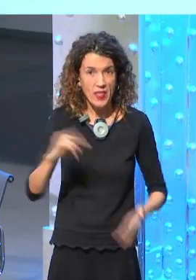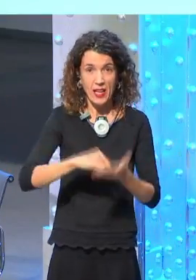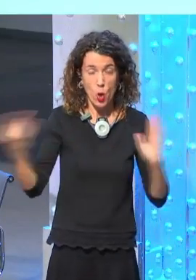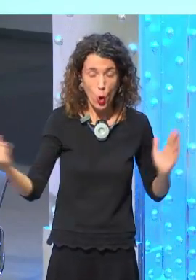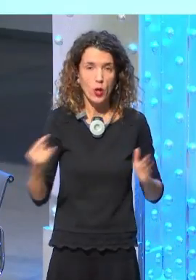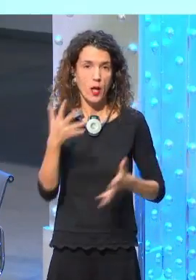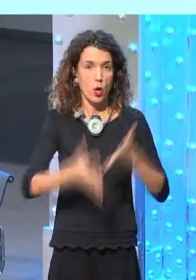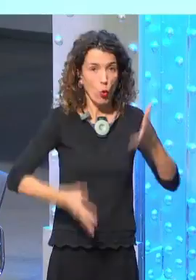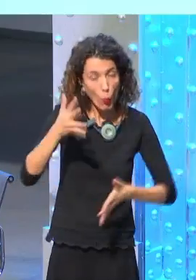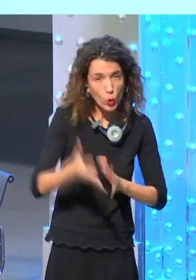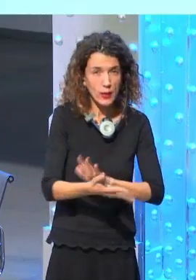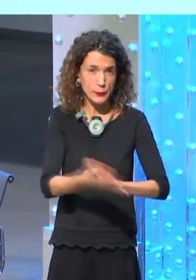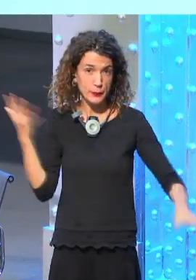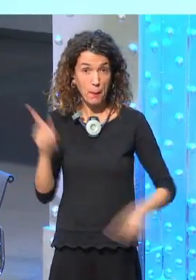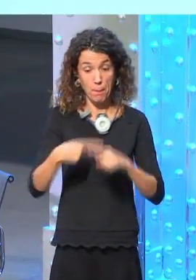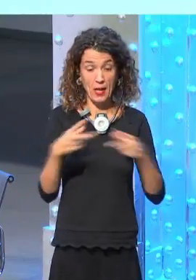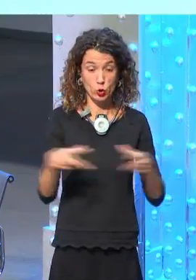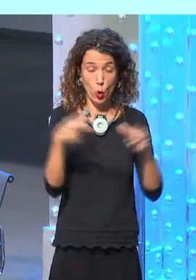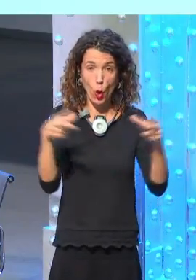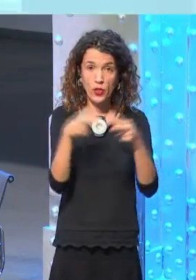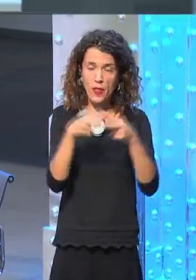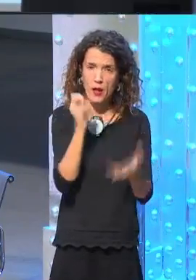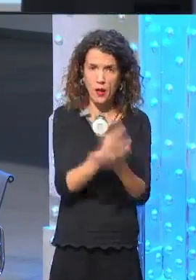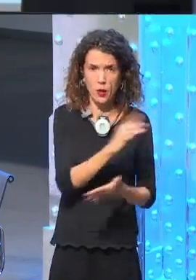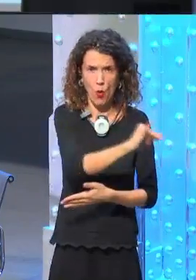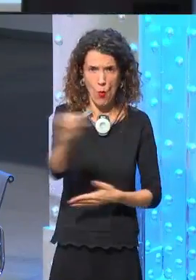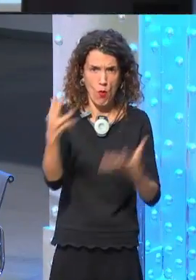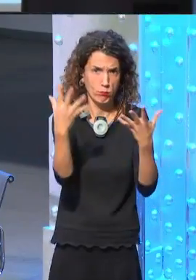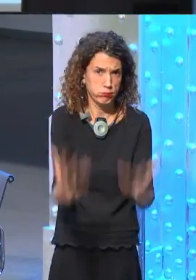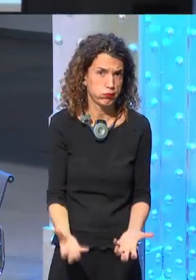tecnología robótica, y la sociedad se está enfrentando a muchos retos hoy en día.